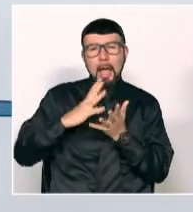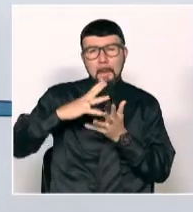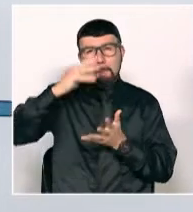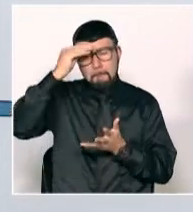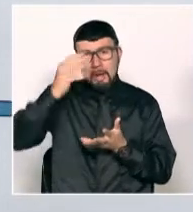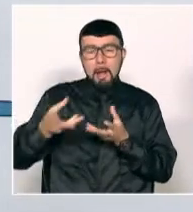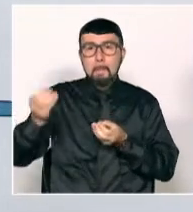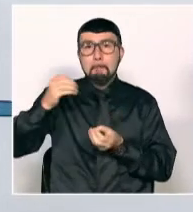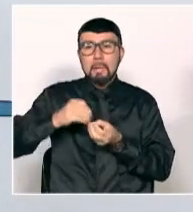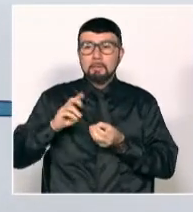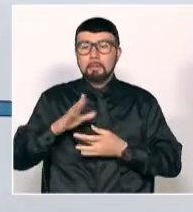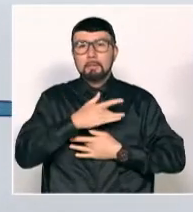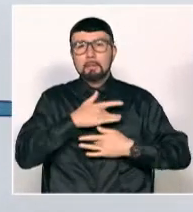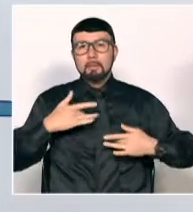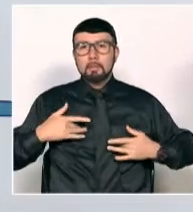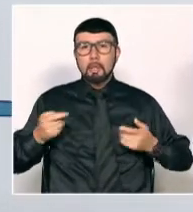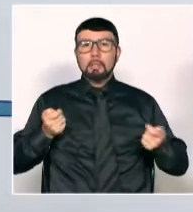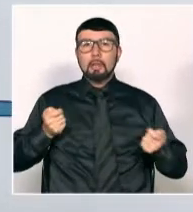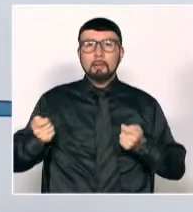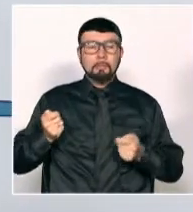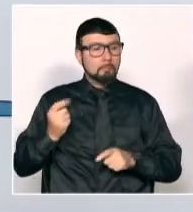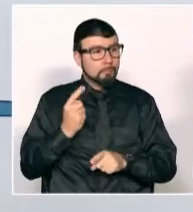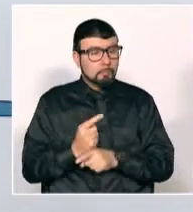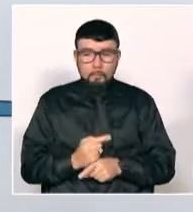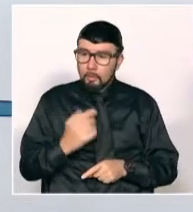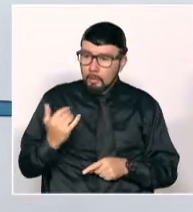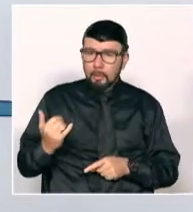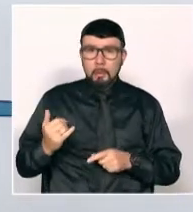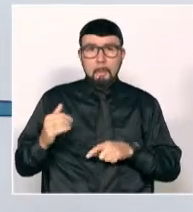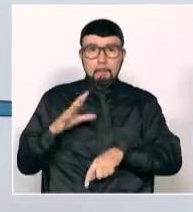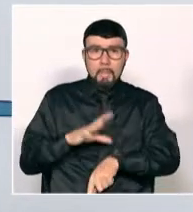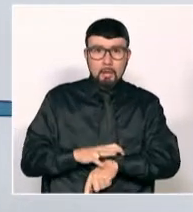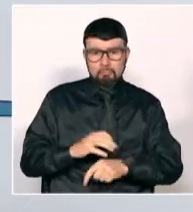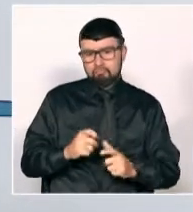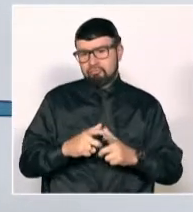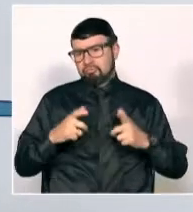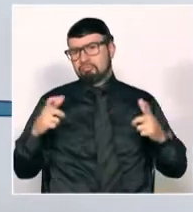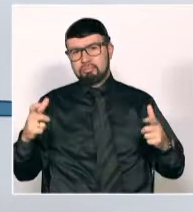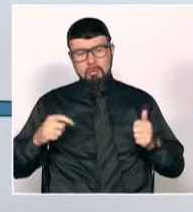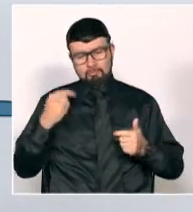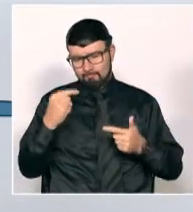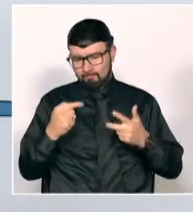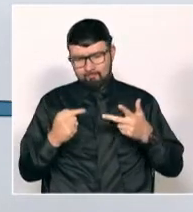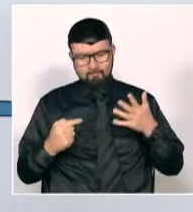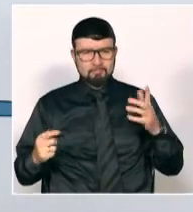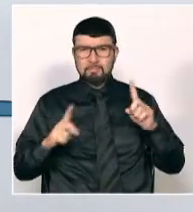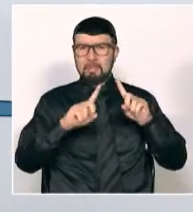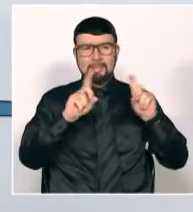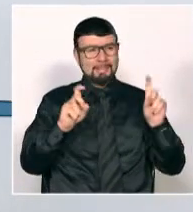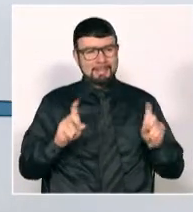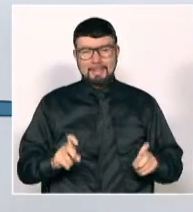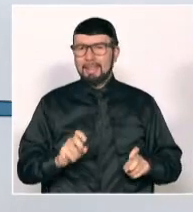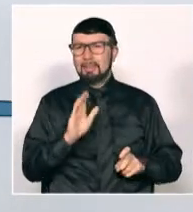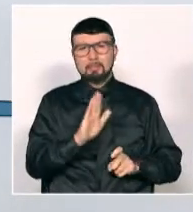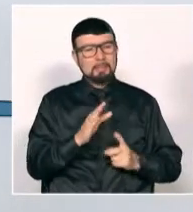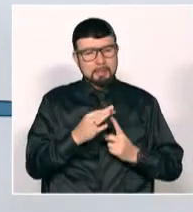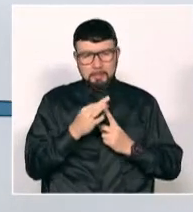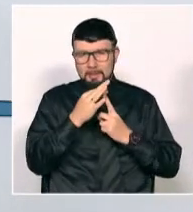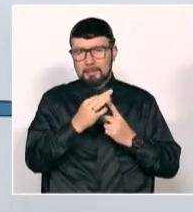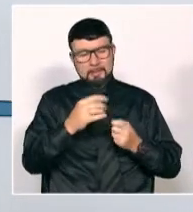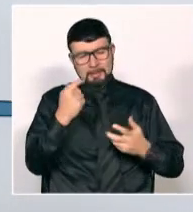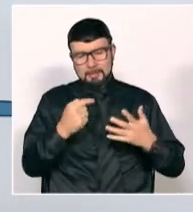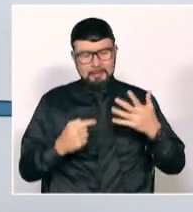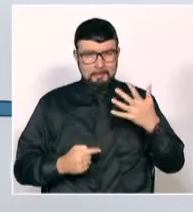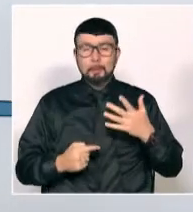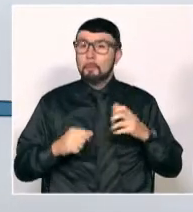Indiscutiblemente la medicina es supremamente amplia, donde hay diferentes especialidades y donde podemos aprender un poco sobre todas